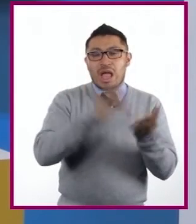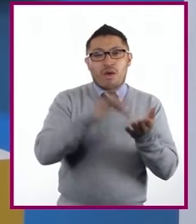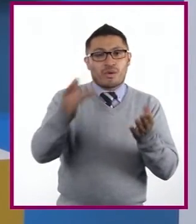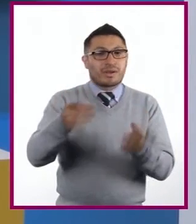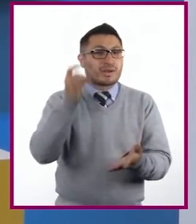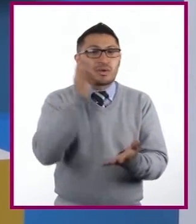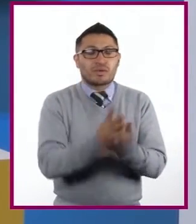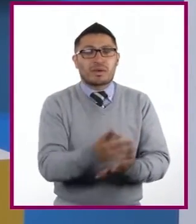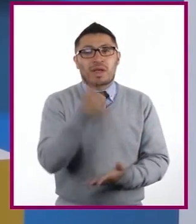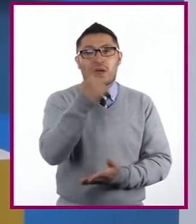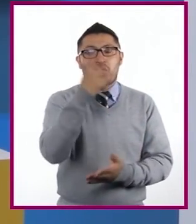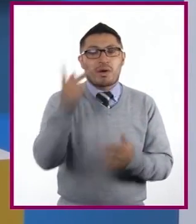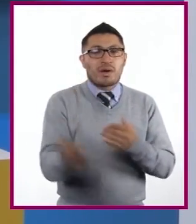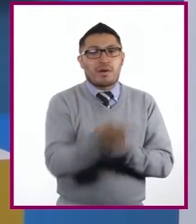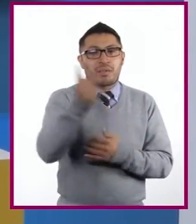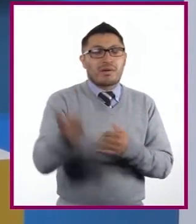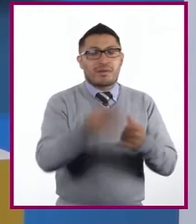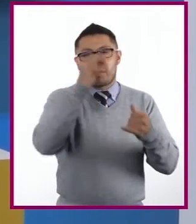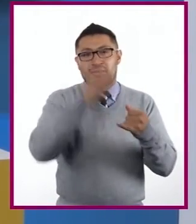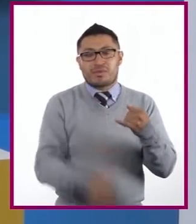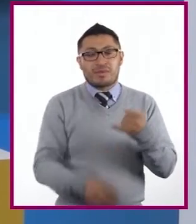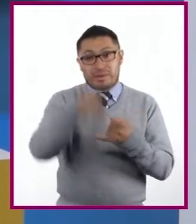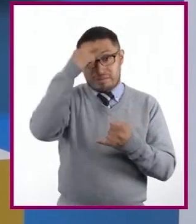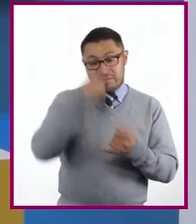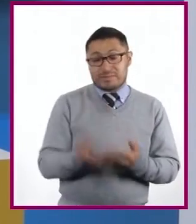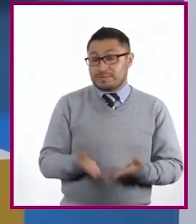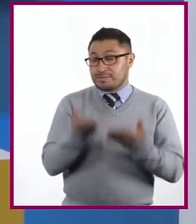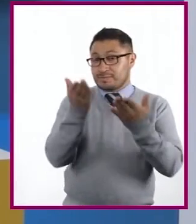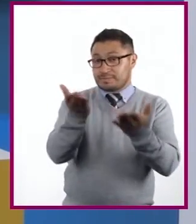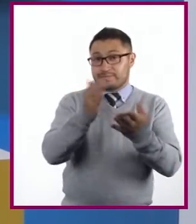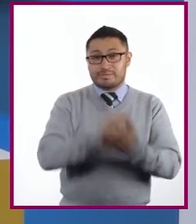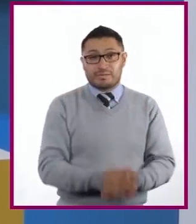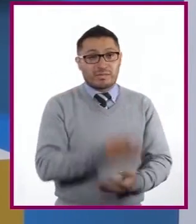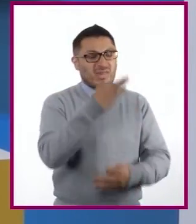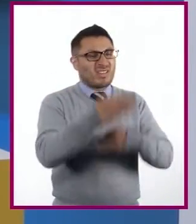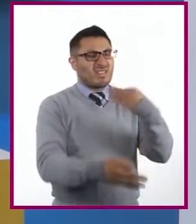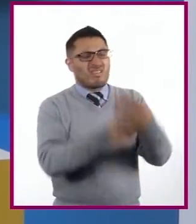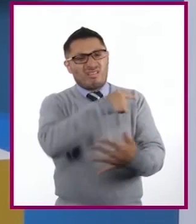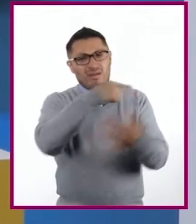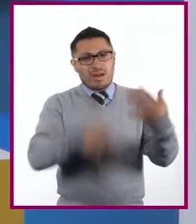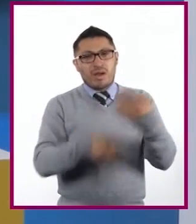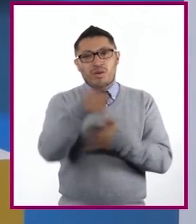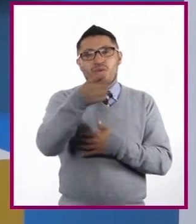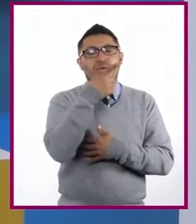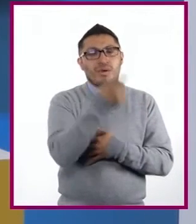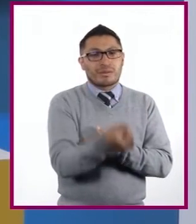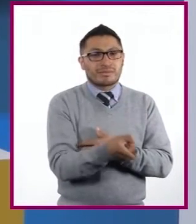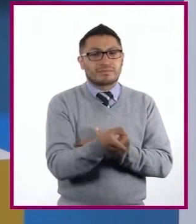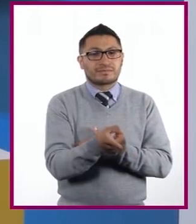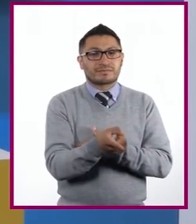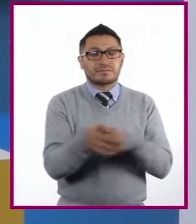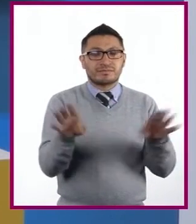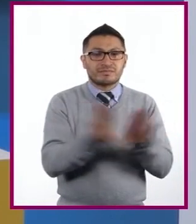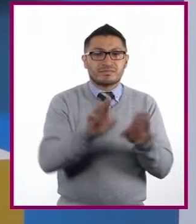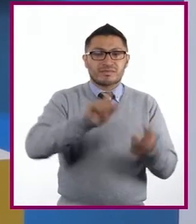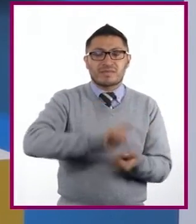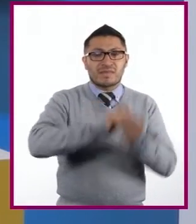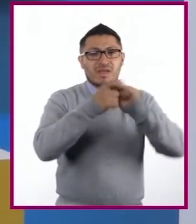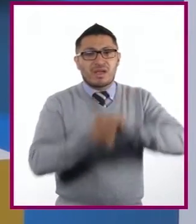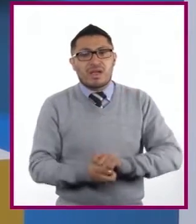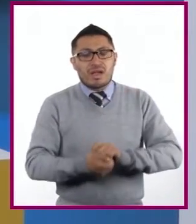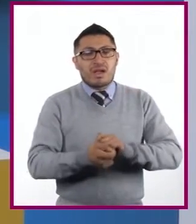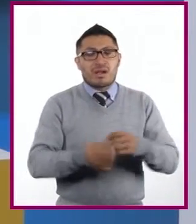solo tengo una última pregunta para usted. Todo esto que nos ha explicado, ¿cómo se traduce en el